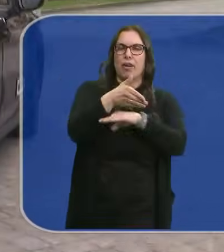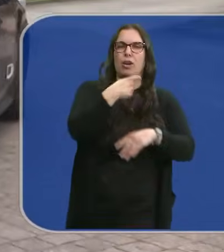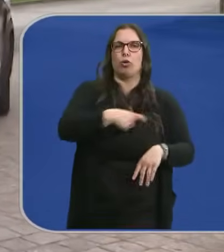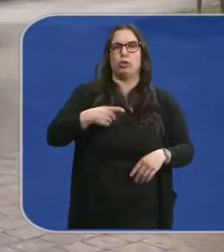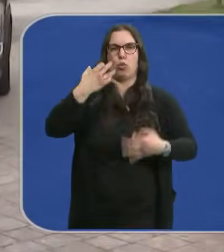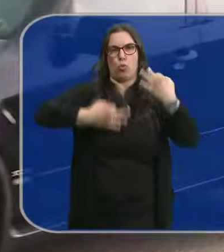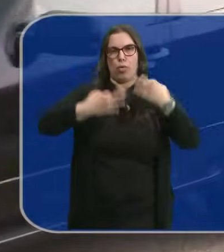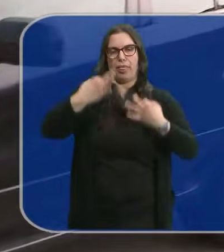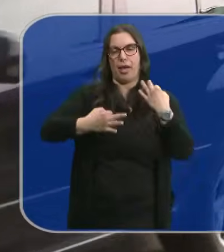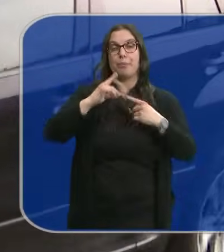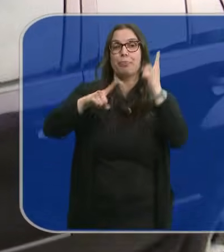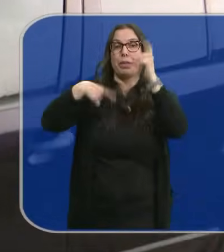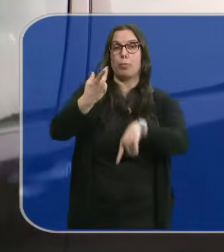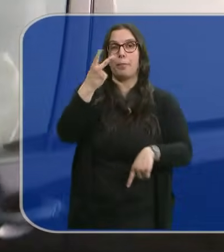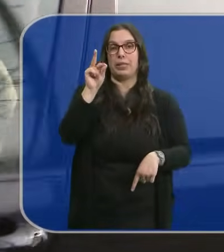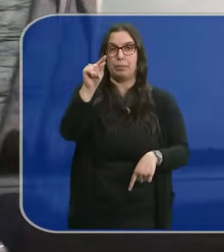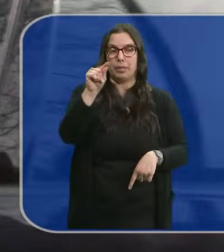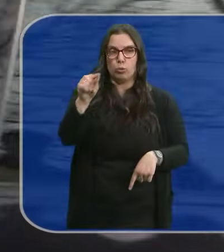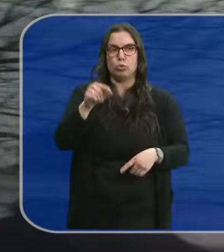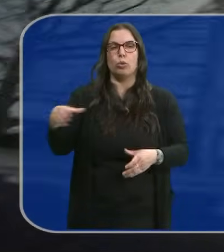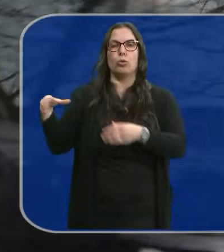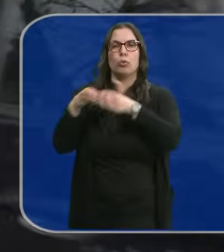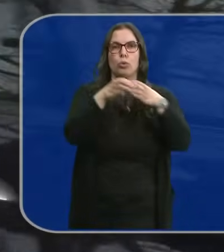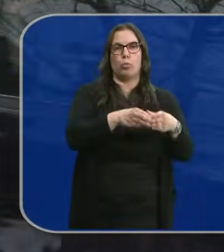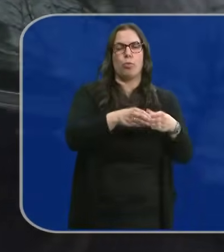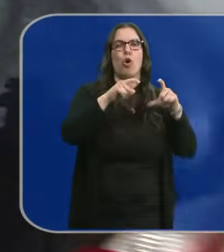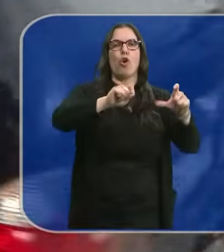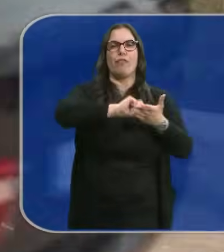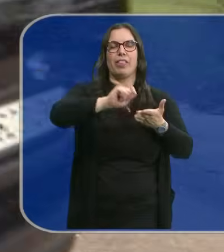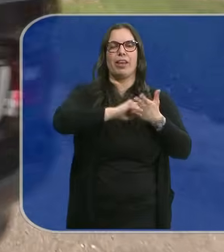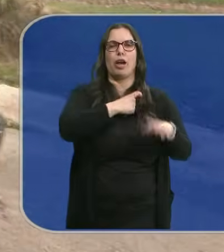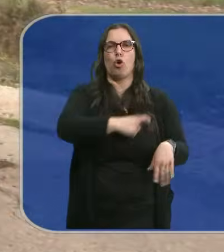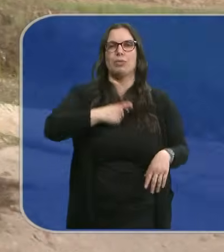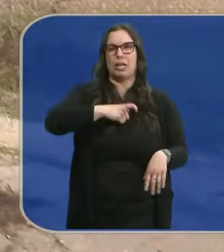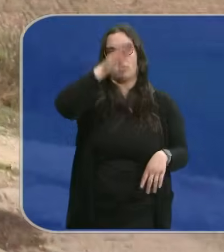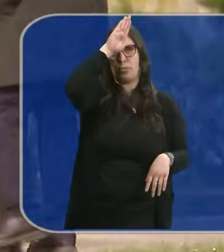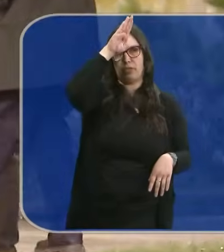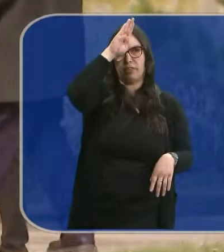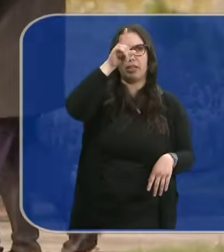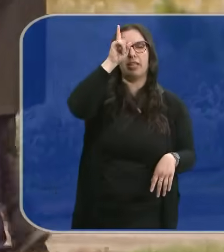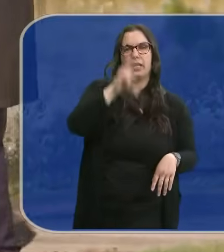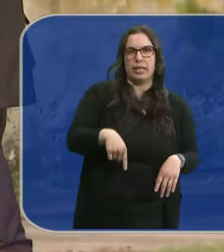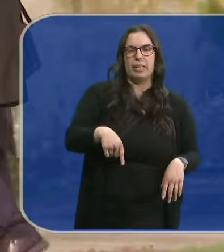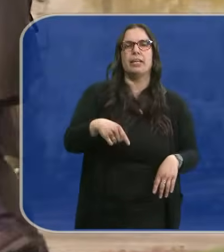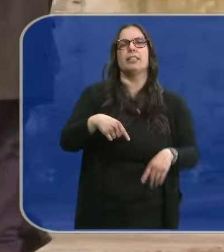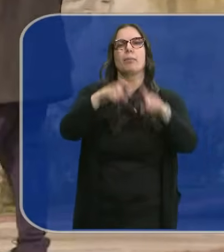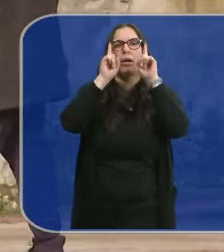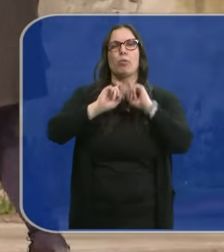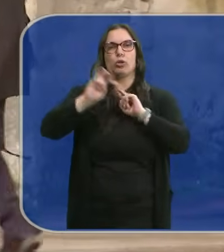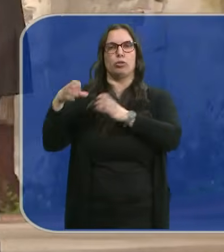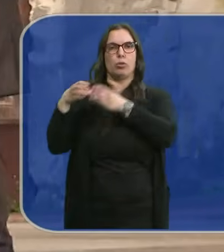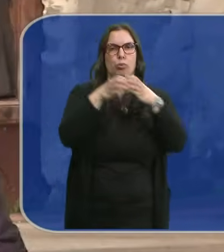comisión judicial. Y 20 minutos después, la comitiva de la oficina del comisario pontificio y media docena de clarisas de la Federación de Nuestra Señora de